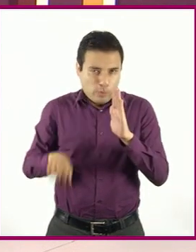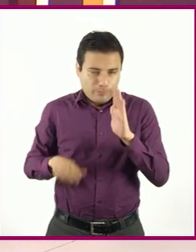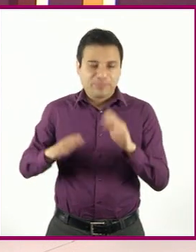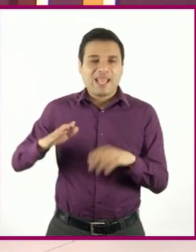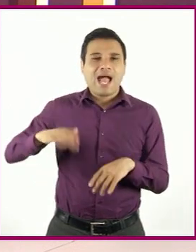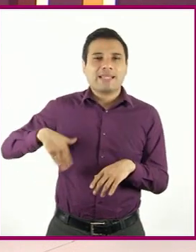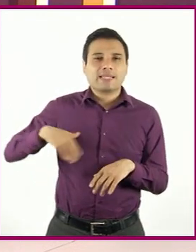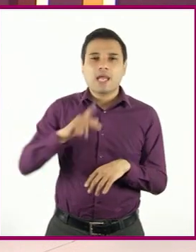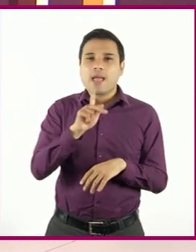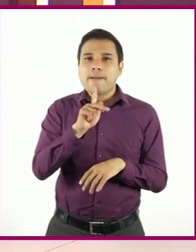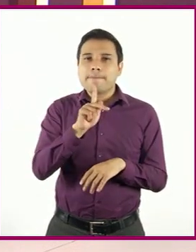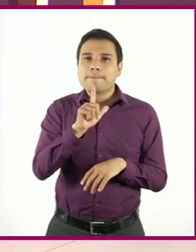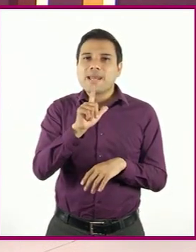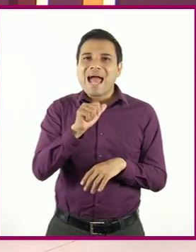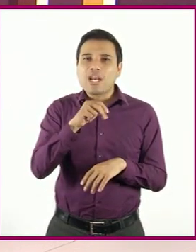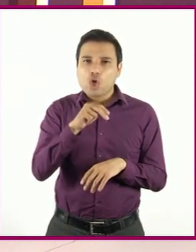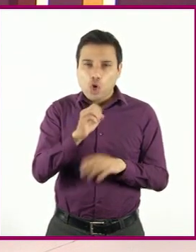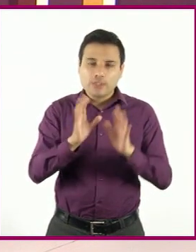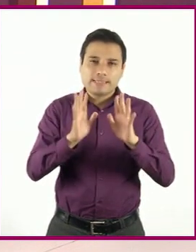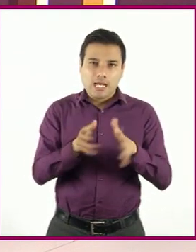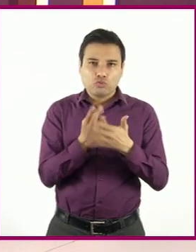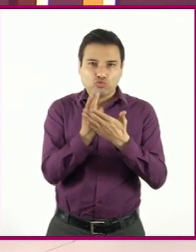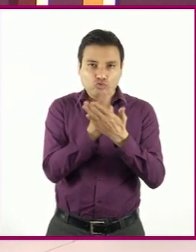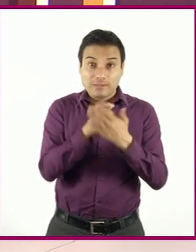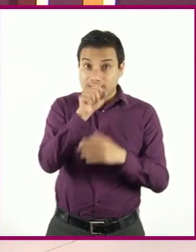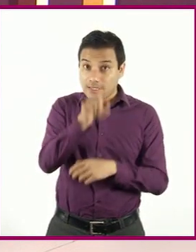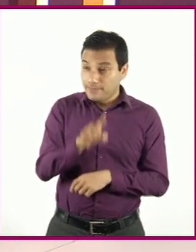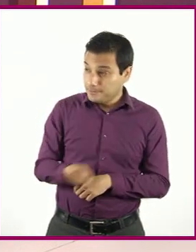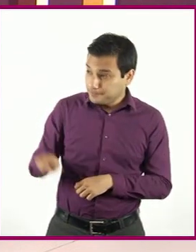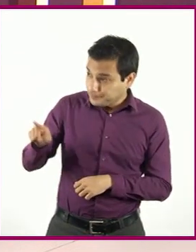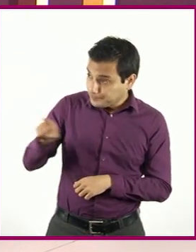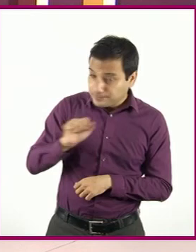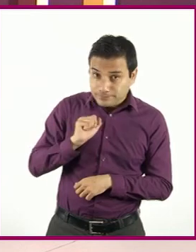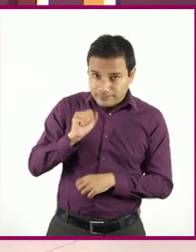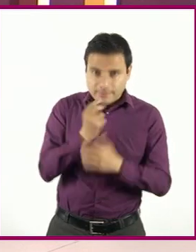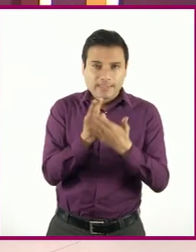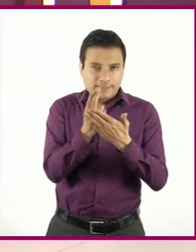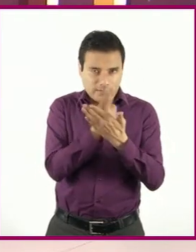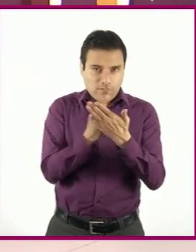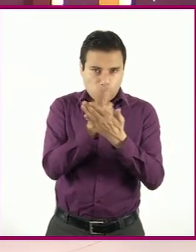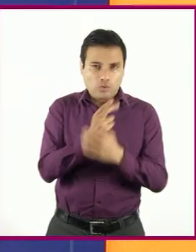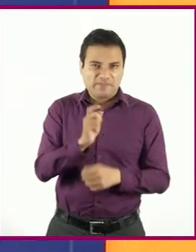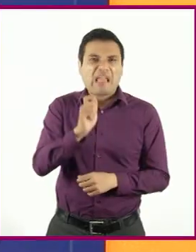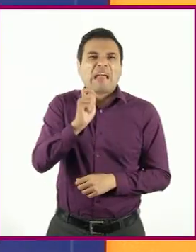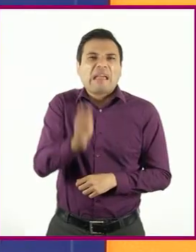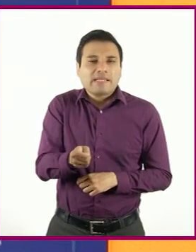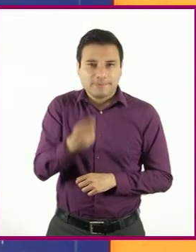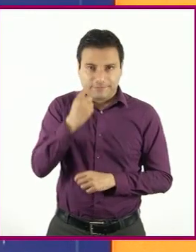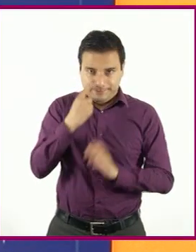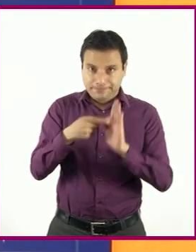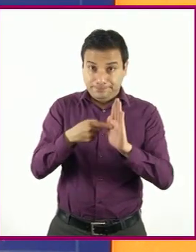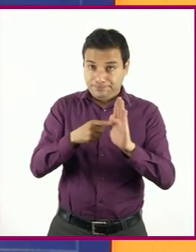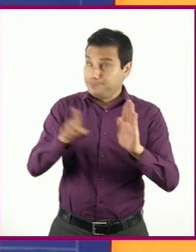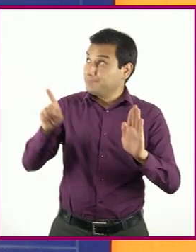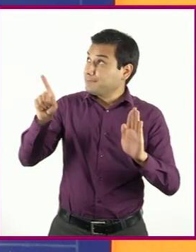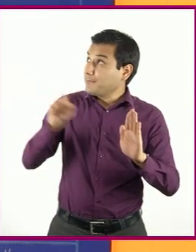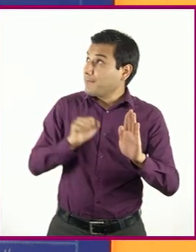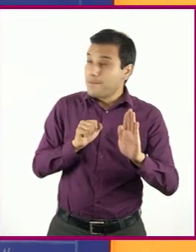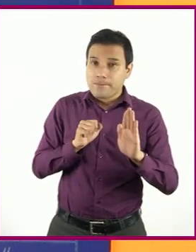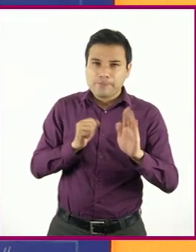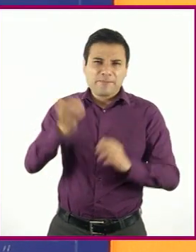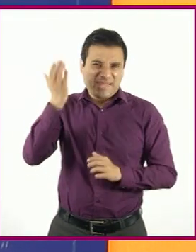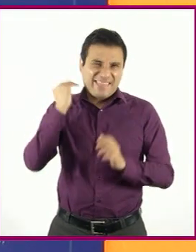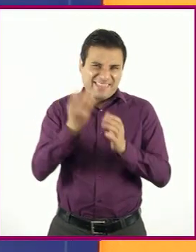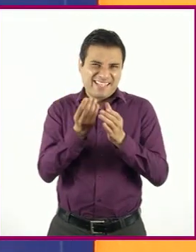anteriormente, hice uno en una vista que se llama explosionada. Mira, este plano ya lo habíamos revisado